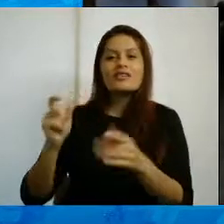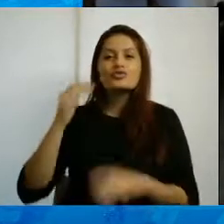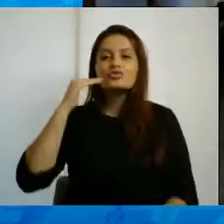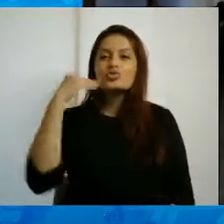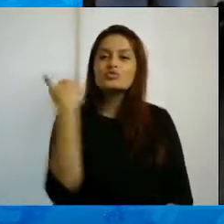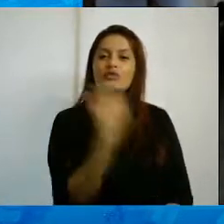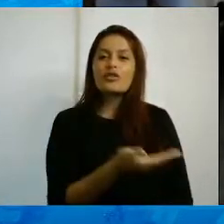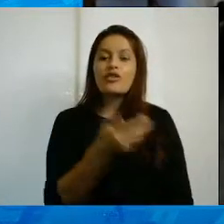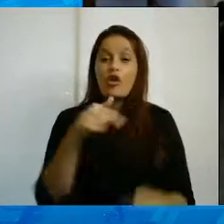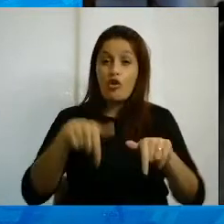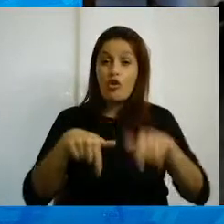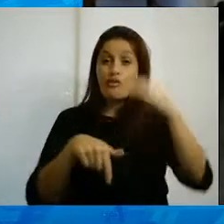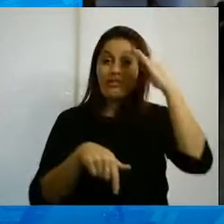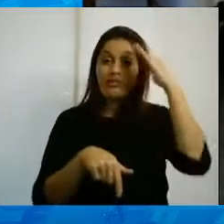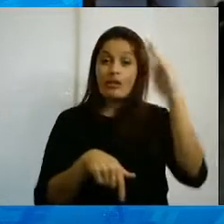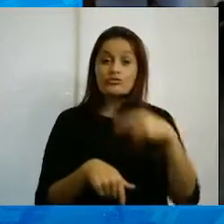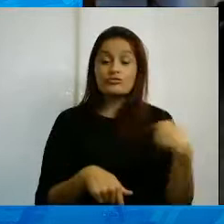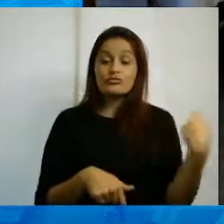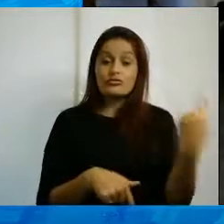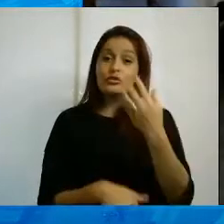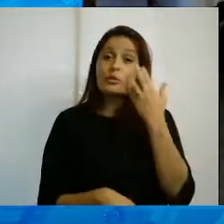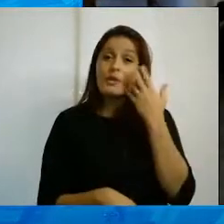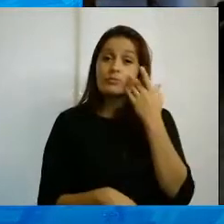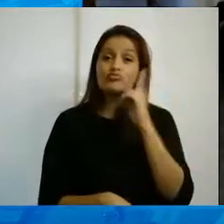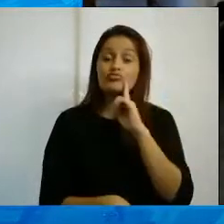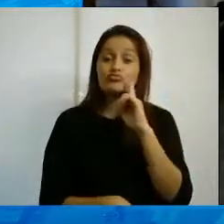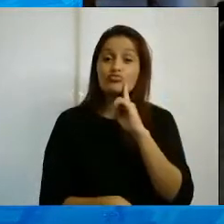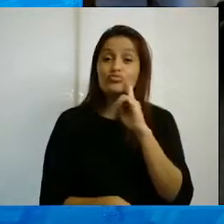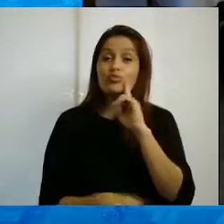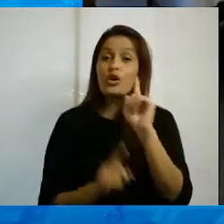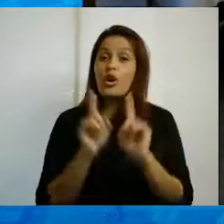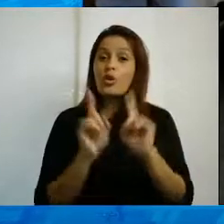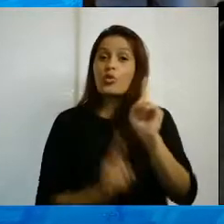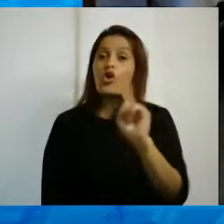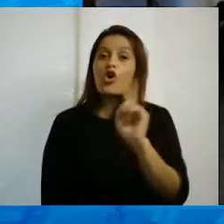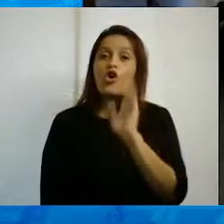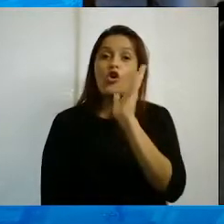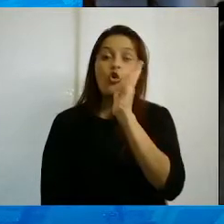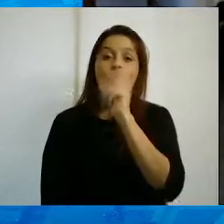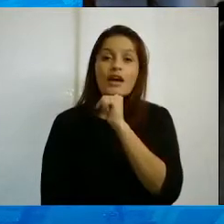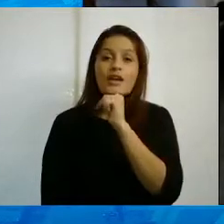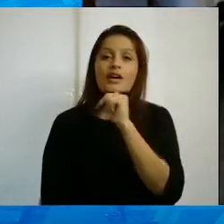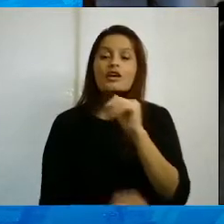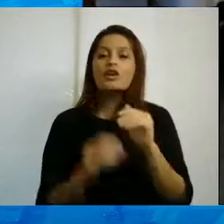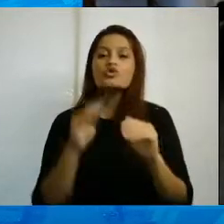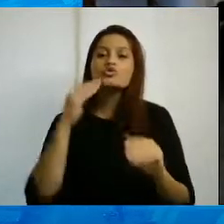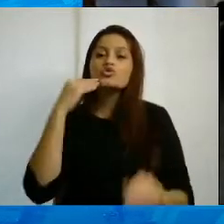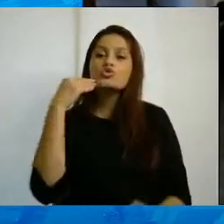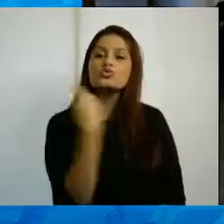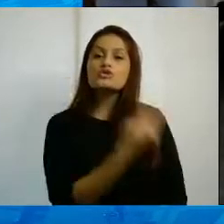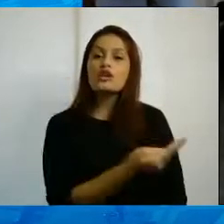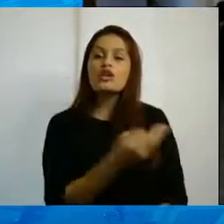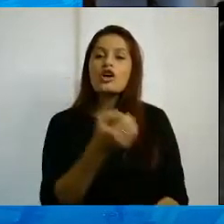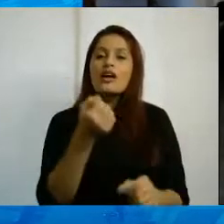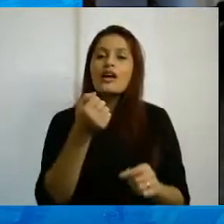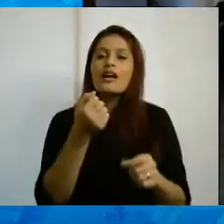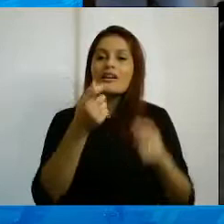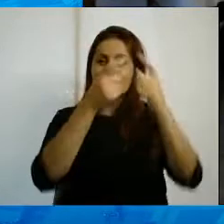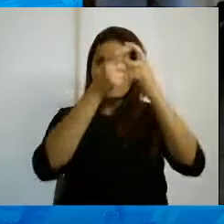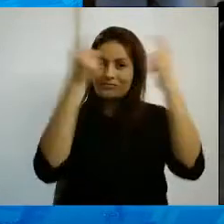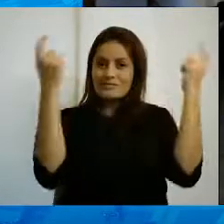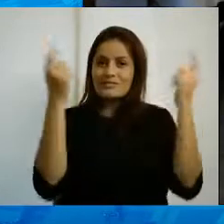tenemos vigente hoy día como comuna, y los que no tenemos en subsidio a transporte en